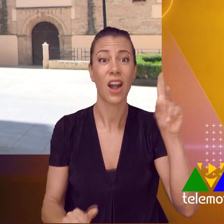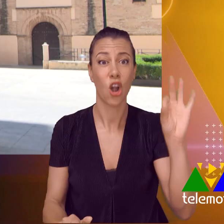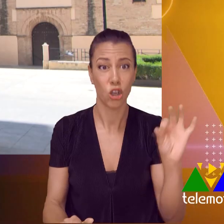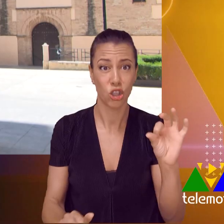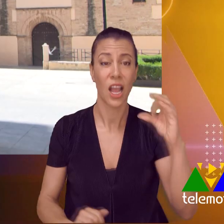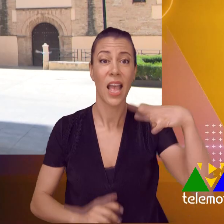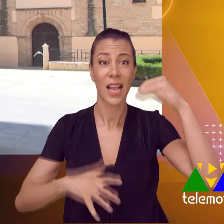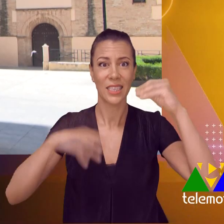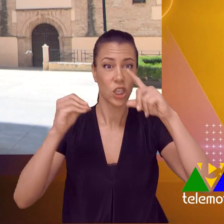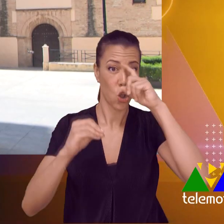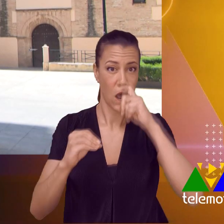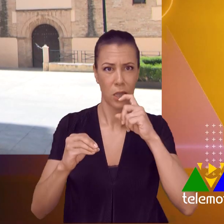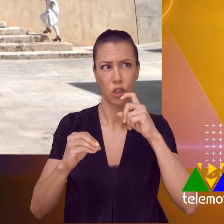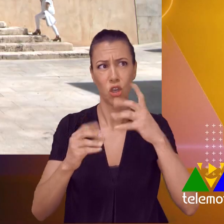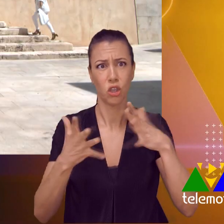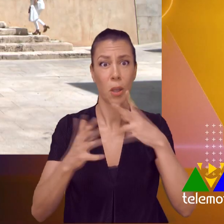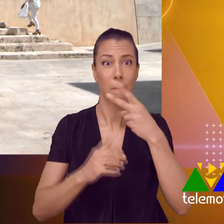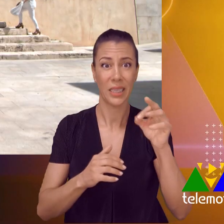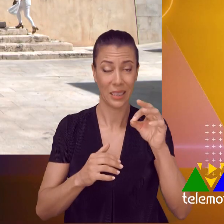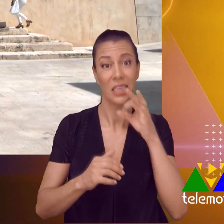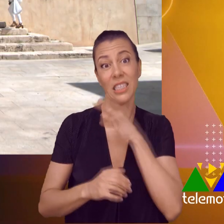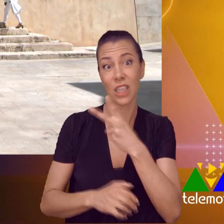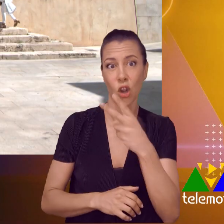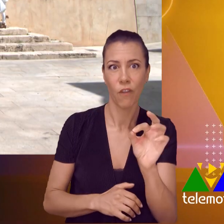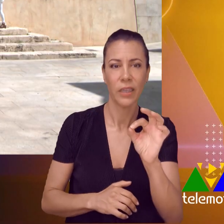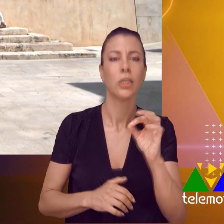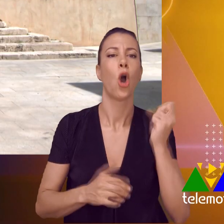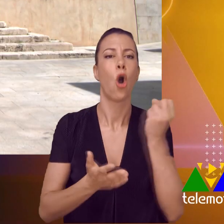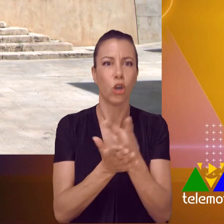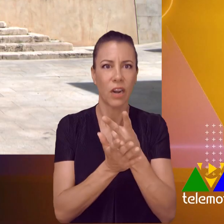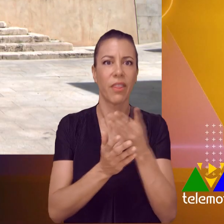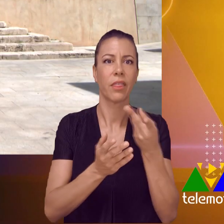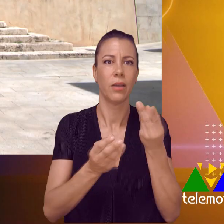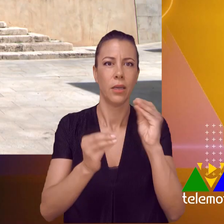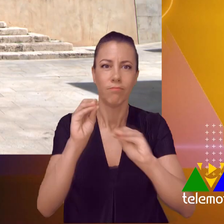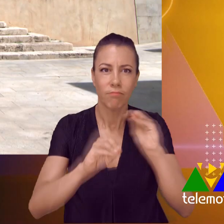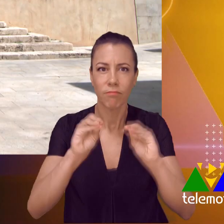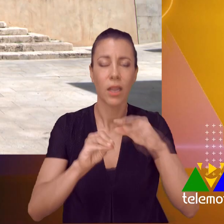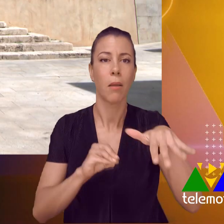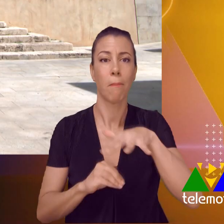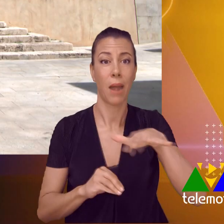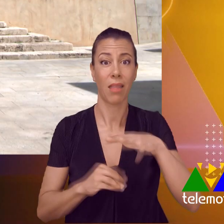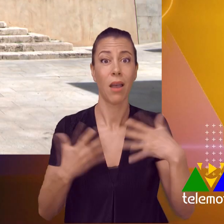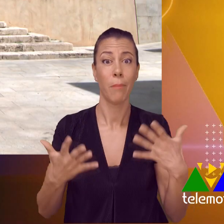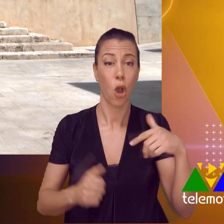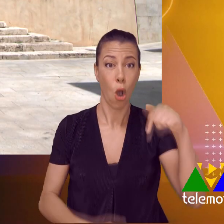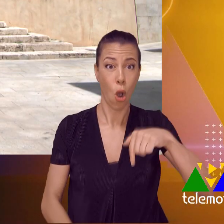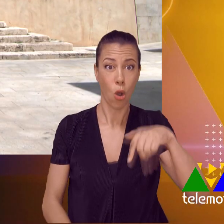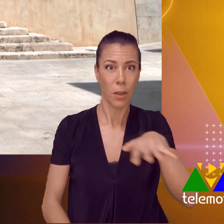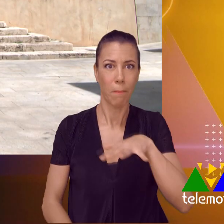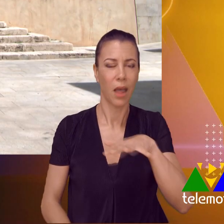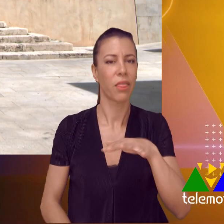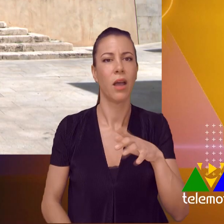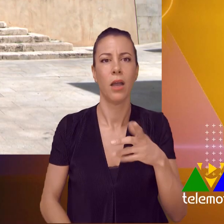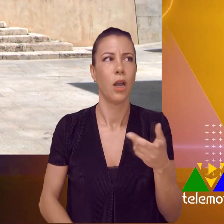20 del siglo XX, también se vuelve a retocar la plaza, y indudablemente la plaza que hoy contemplamos no debería